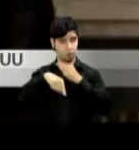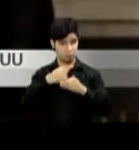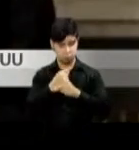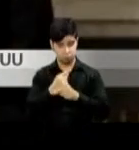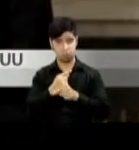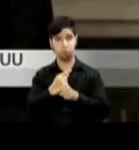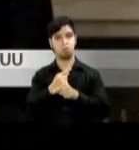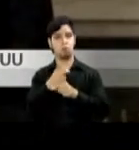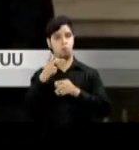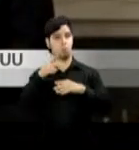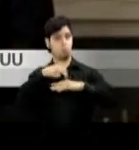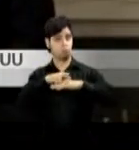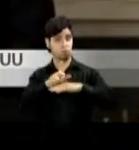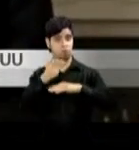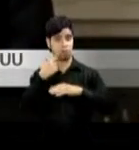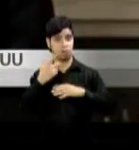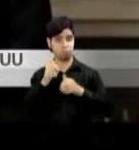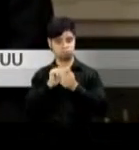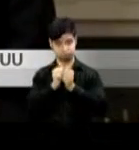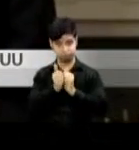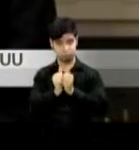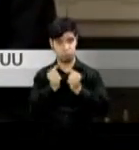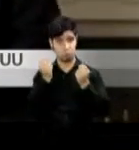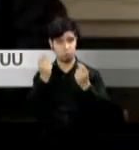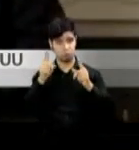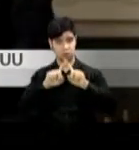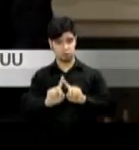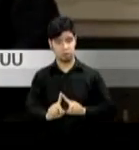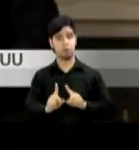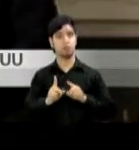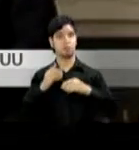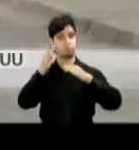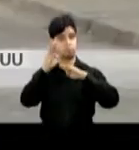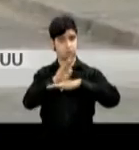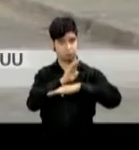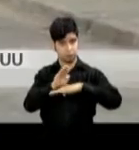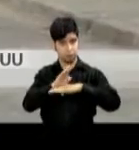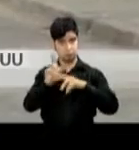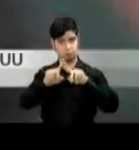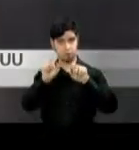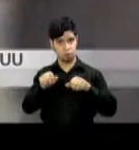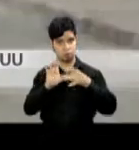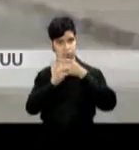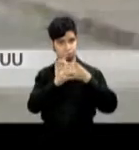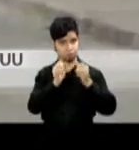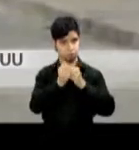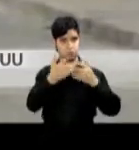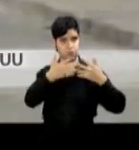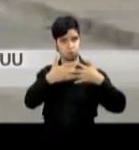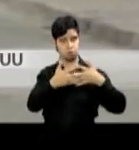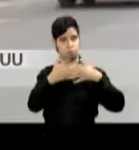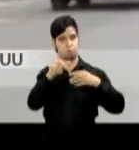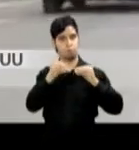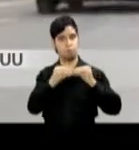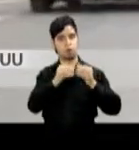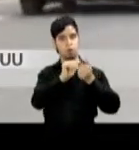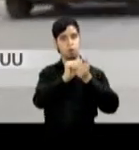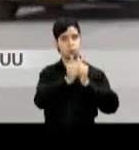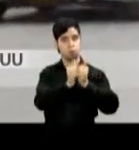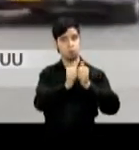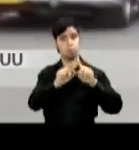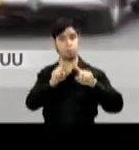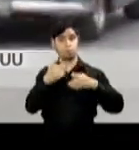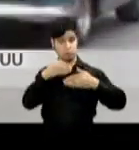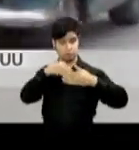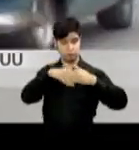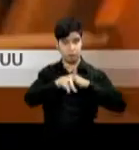Rico lleva compitiendo con muchos mercados para lograr accesar al mercado de Estados Unidos en términos competitivos. La entrada de Cuba, pues la entrada de otro